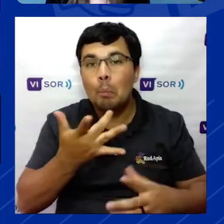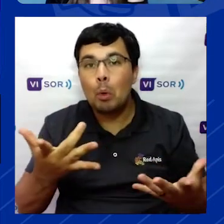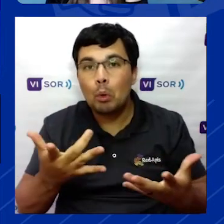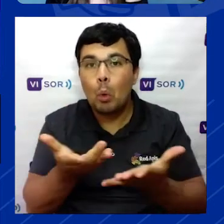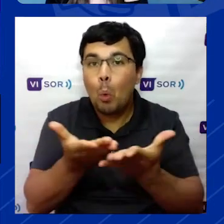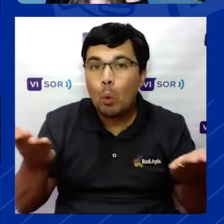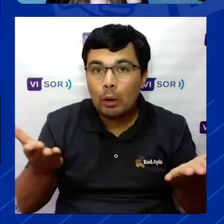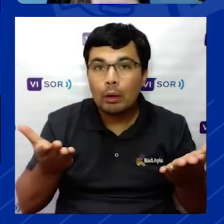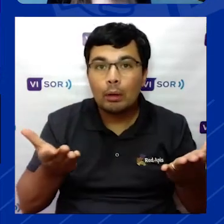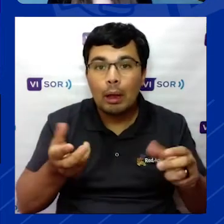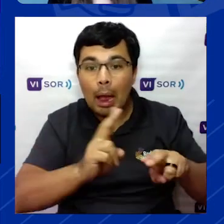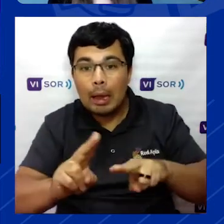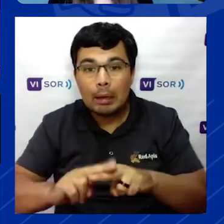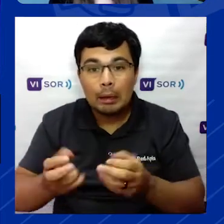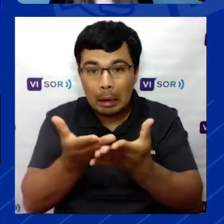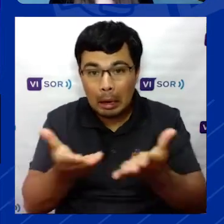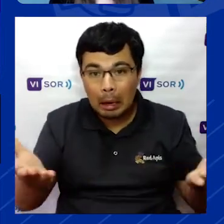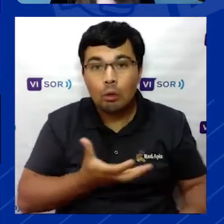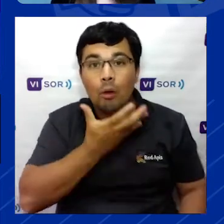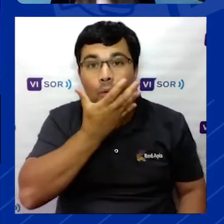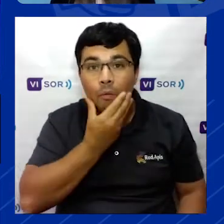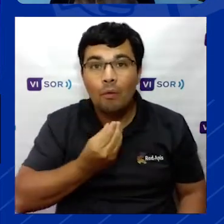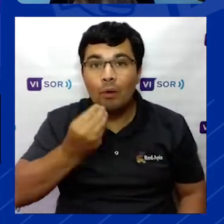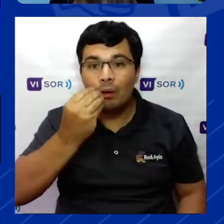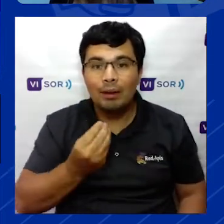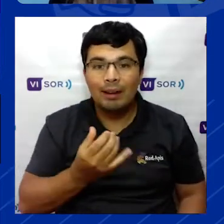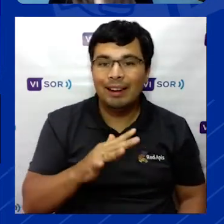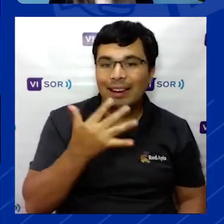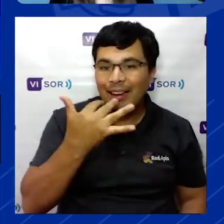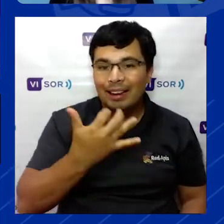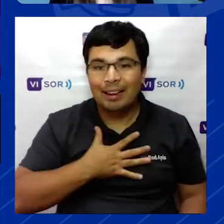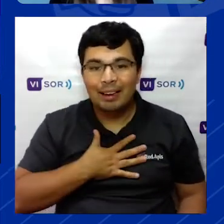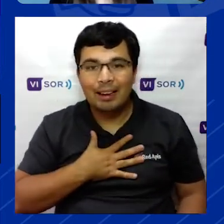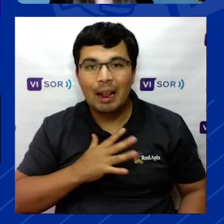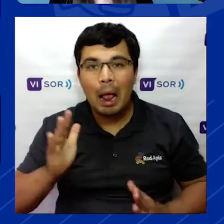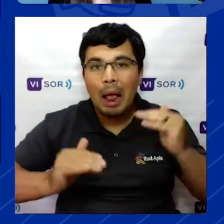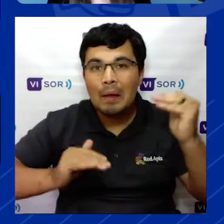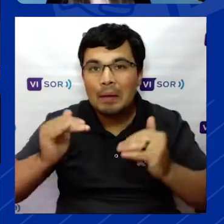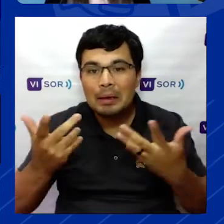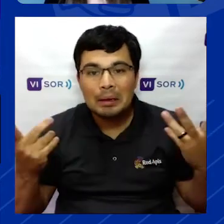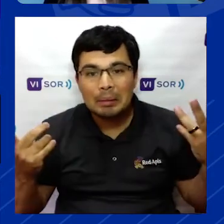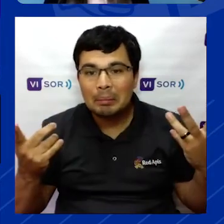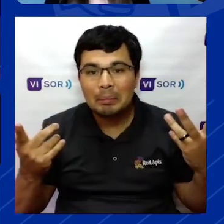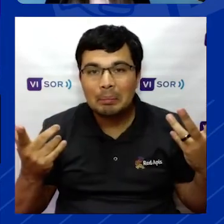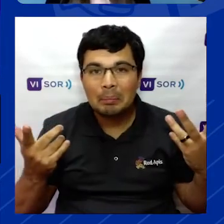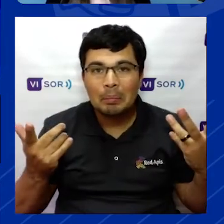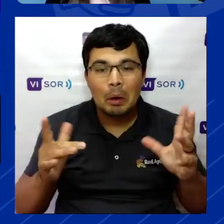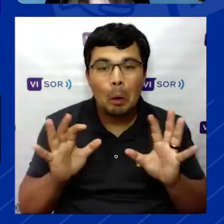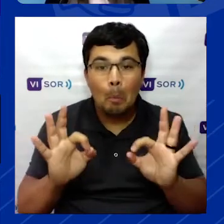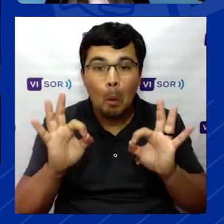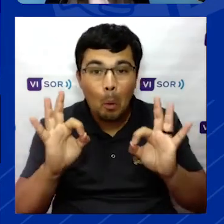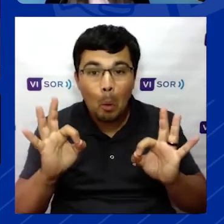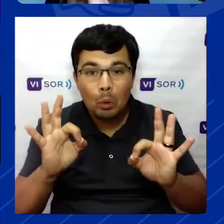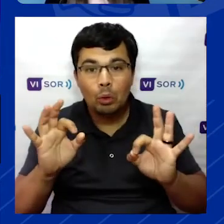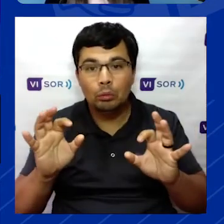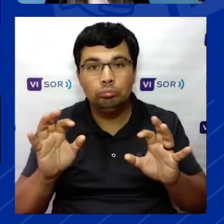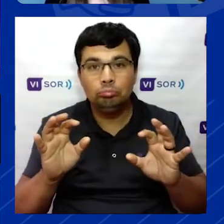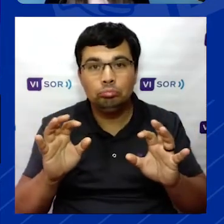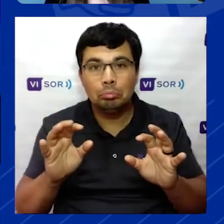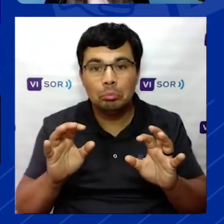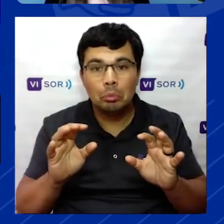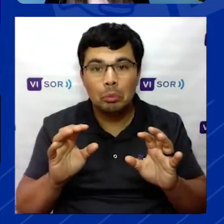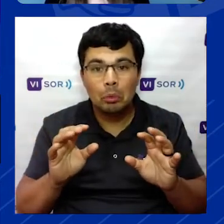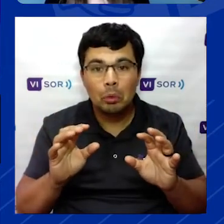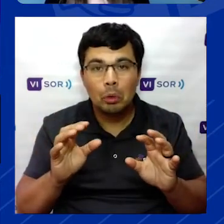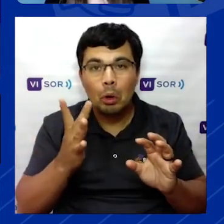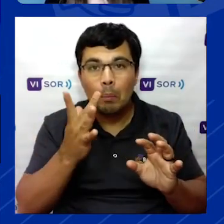por cómo han hecho un Zoom bonito, que habitualmente es un Zoom, pero el Zoom no suele ser además lo más estético, pero han hecho un Zoom muy bonito y